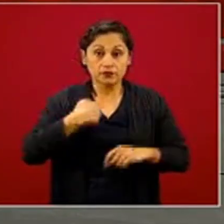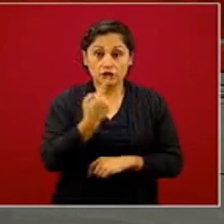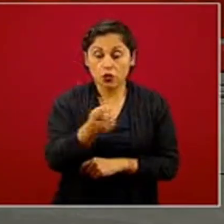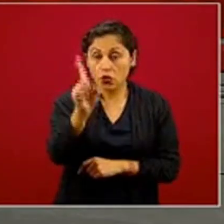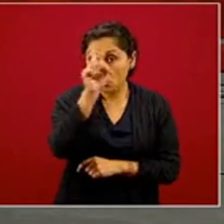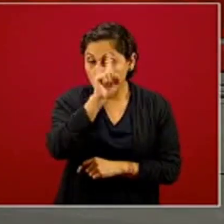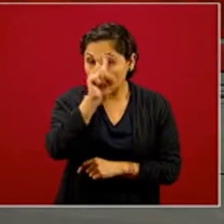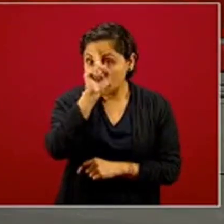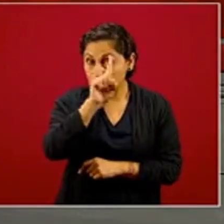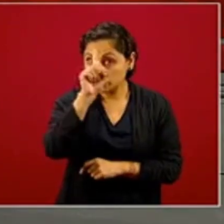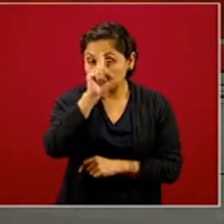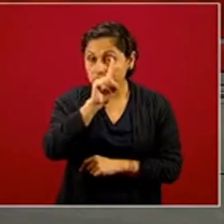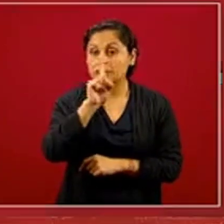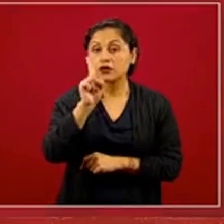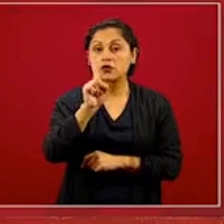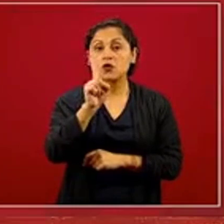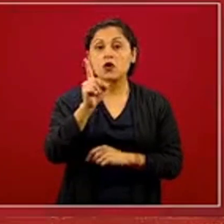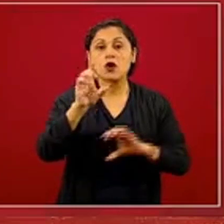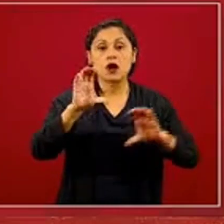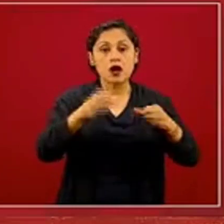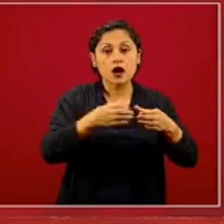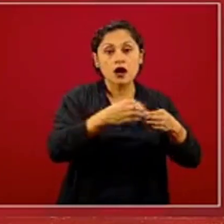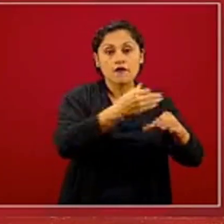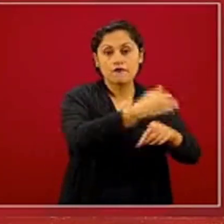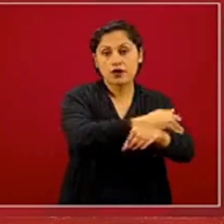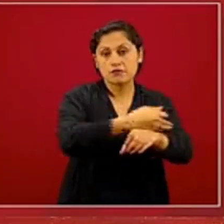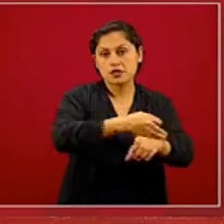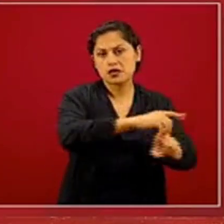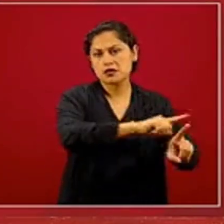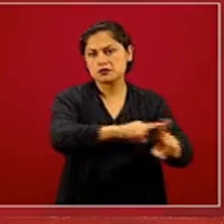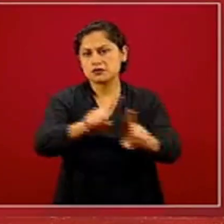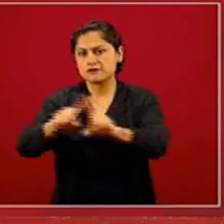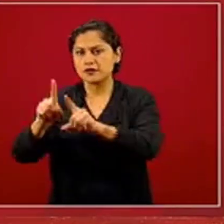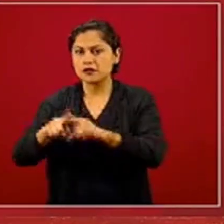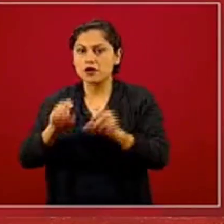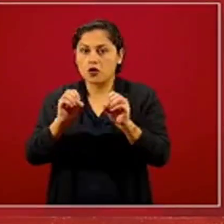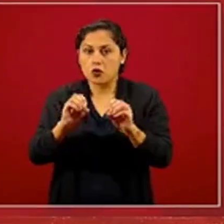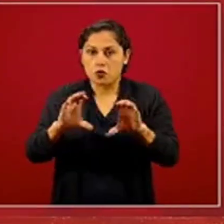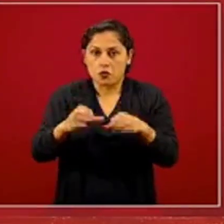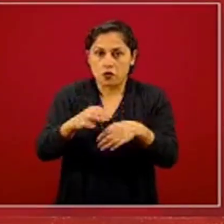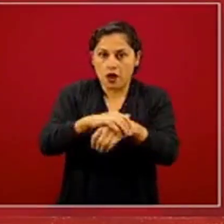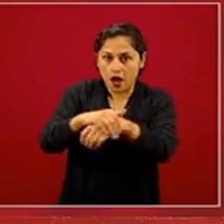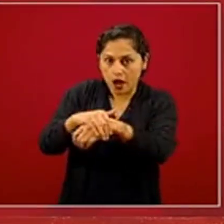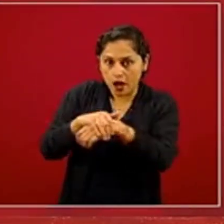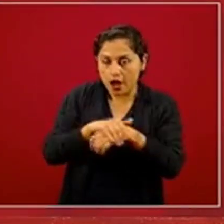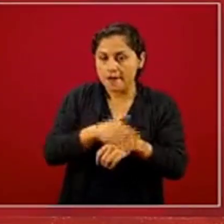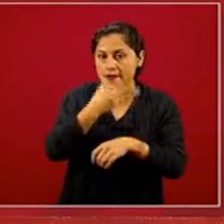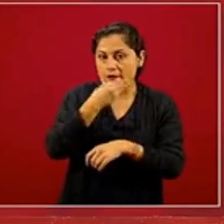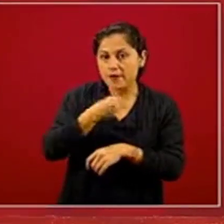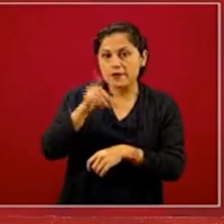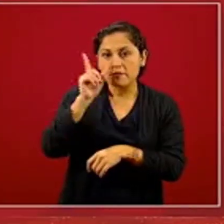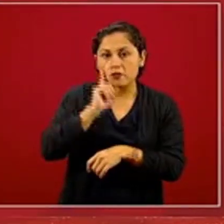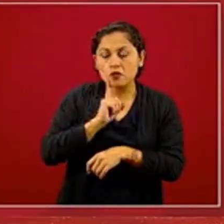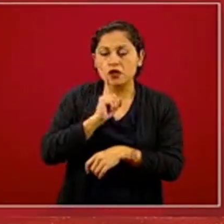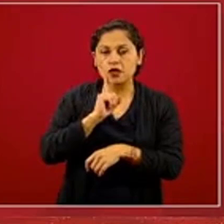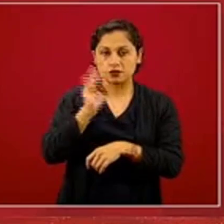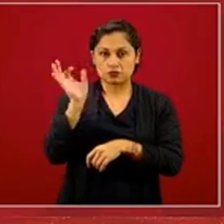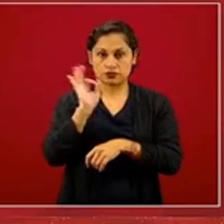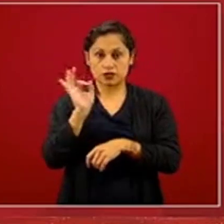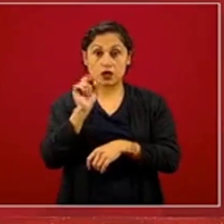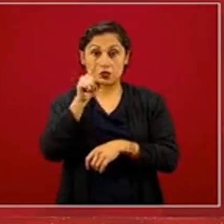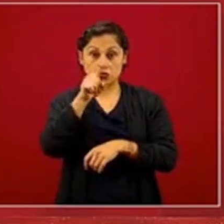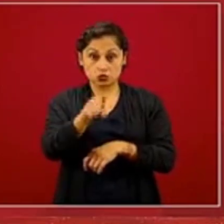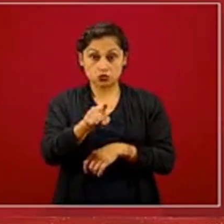es a las distintas familias o incluso amigos y amigas de alguien que presentara